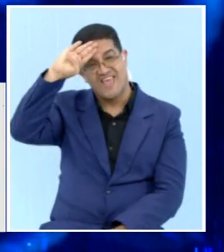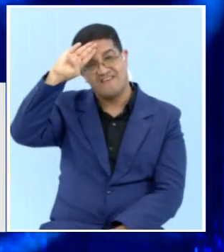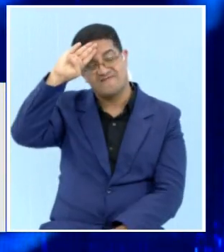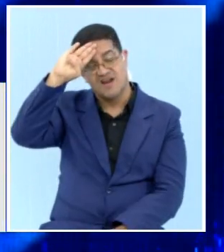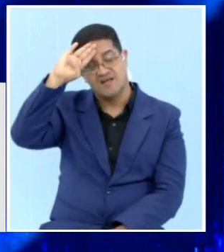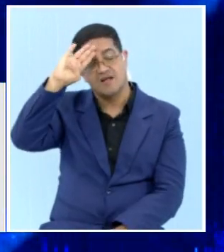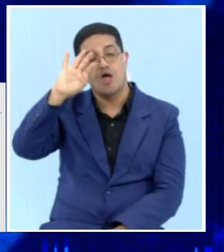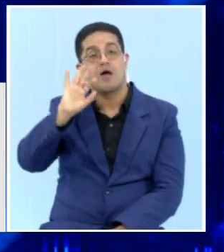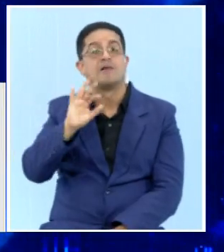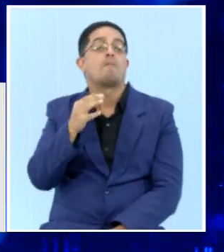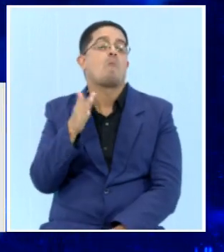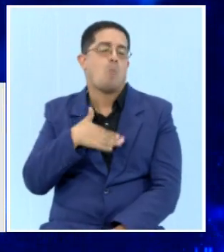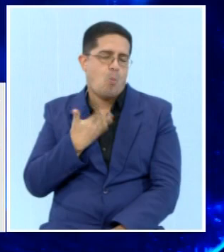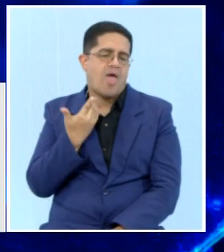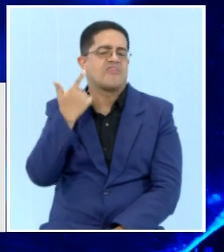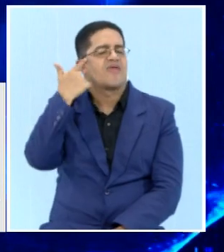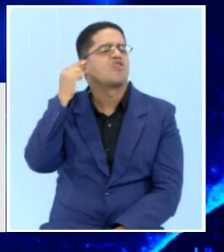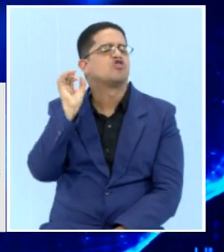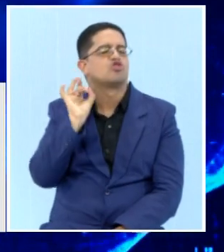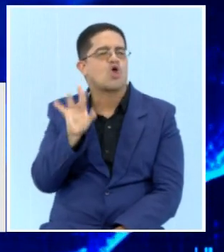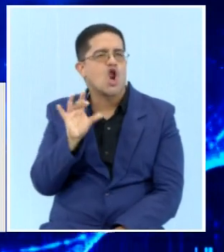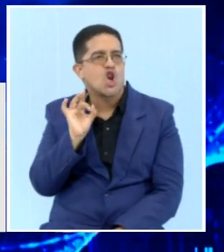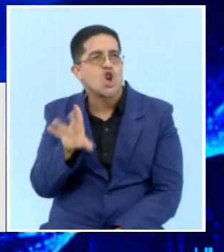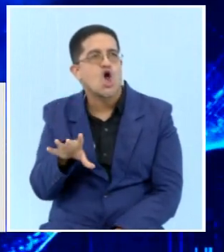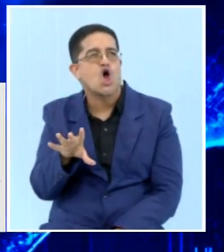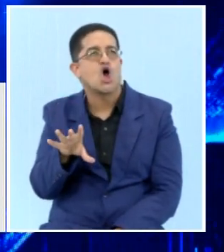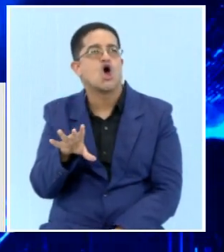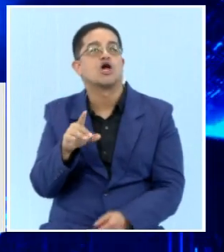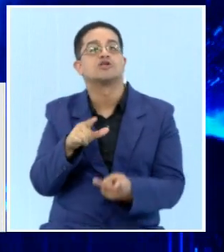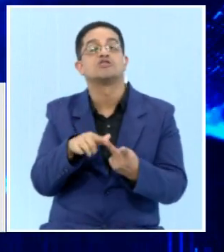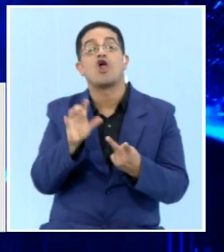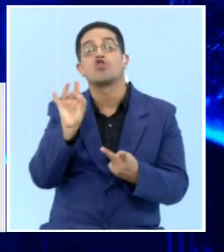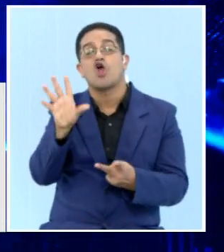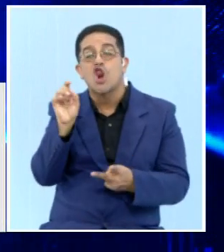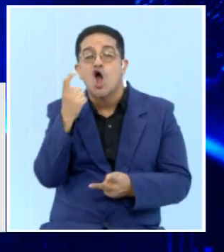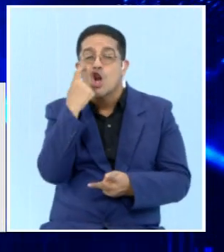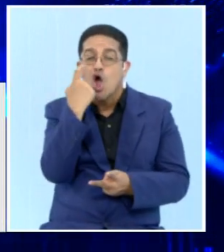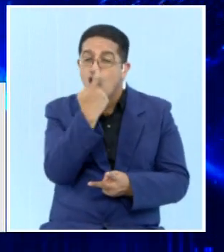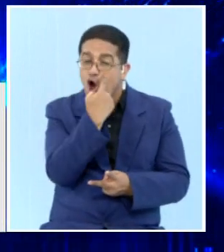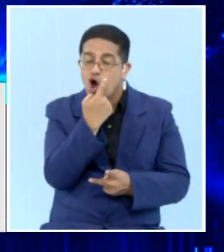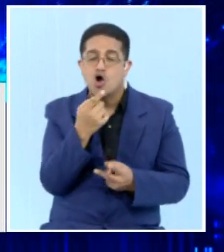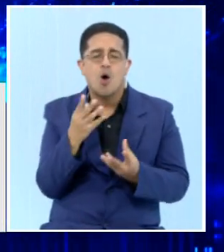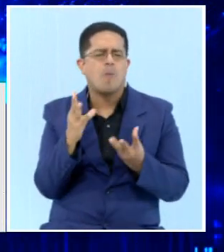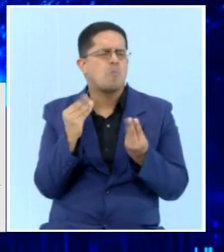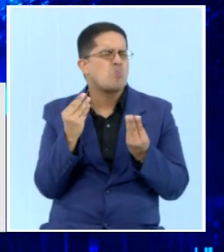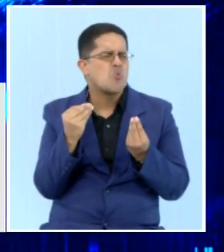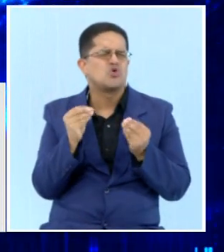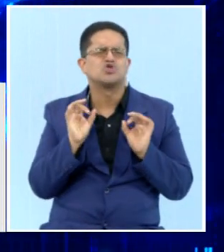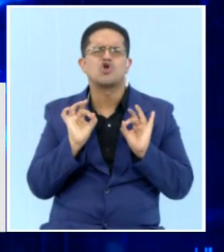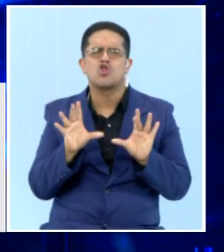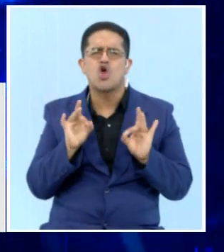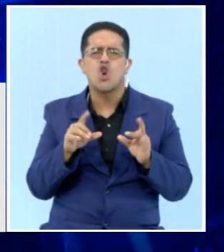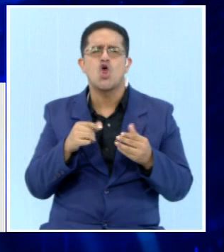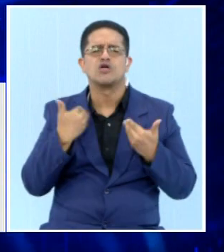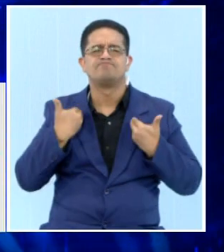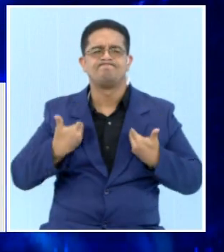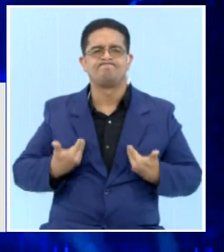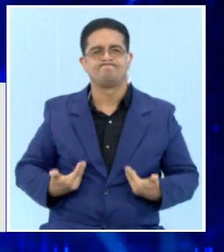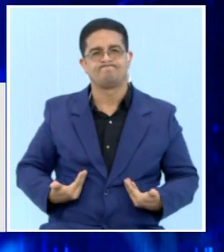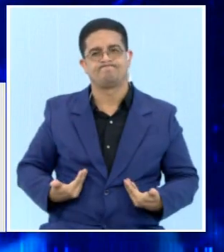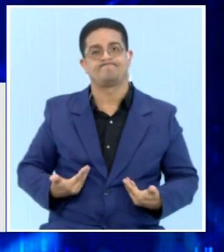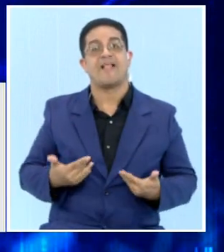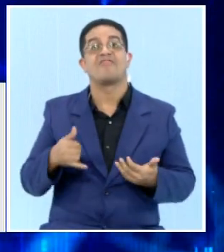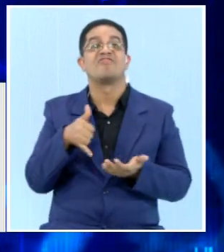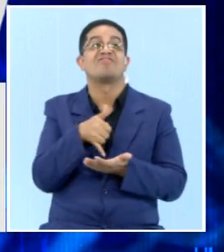puede haber dolor de cabeza, sobre todo dolor detrás de los ojos, mucho dolor muscular y articular, postración,